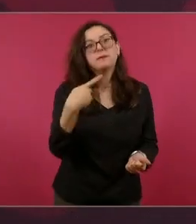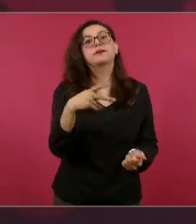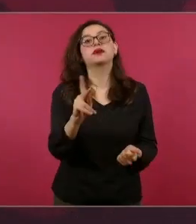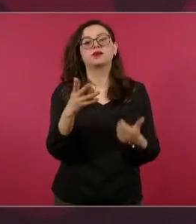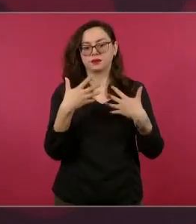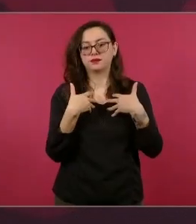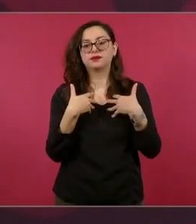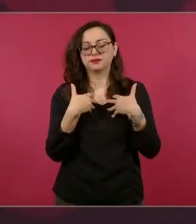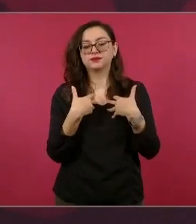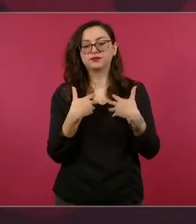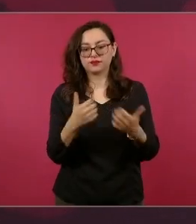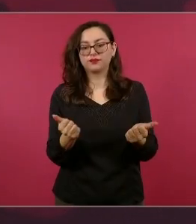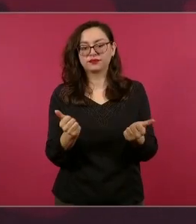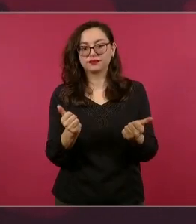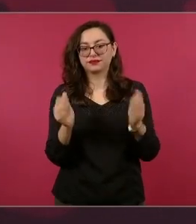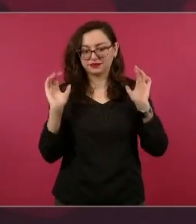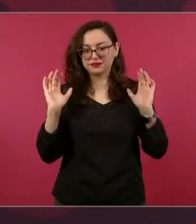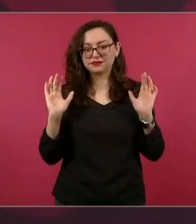Y algo queda.